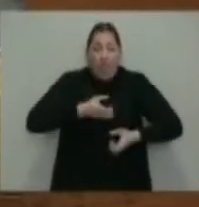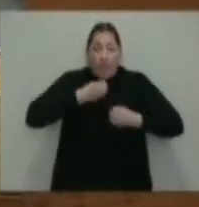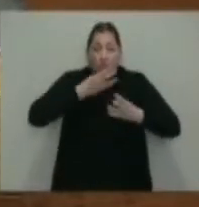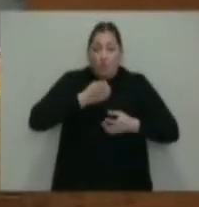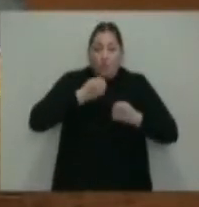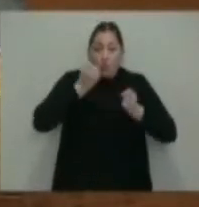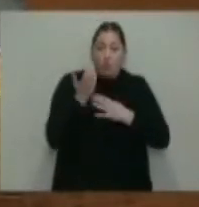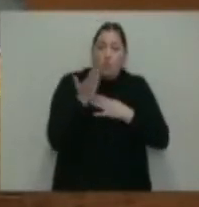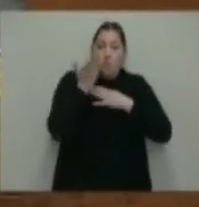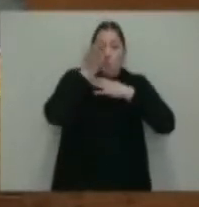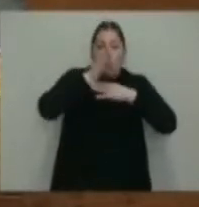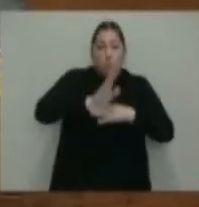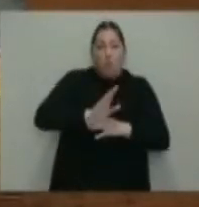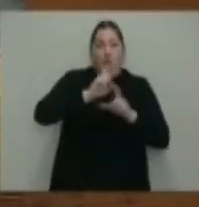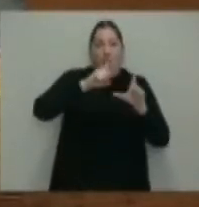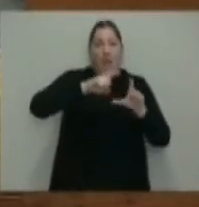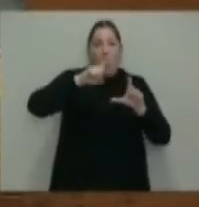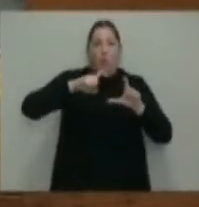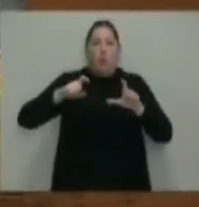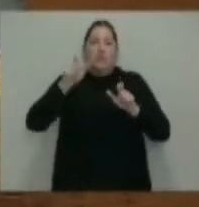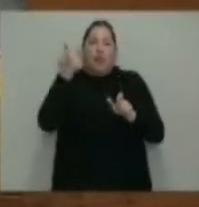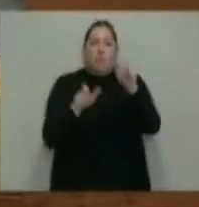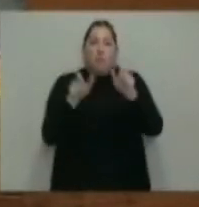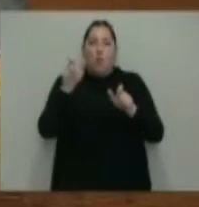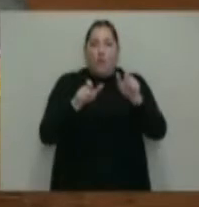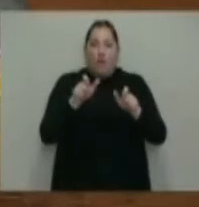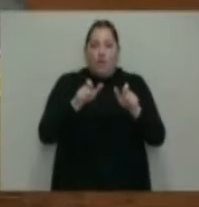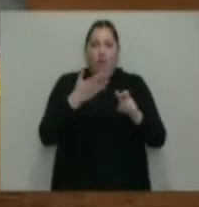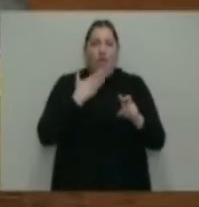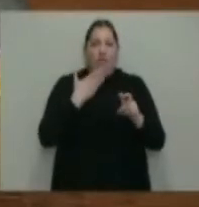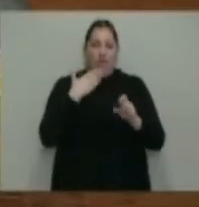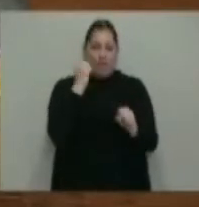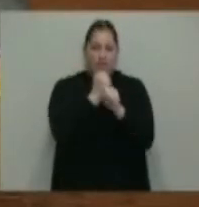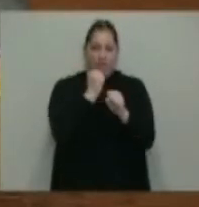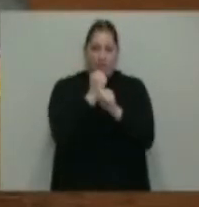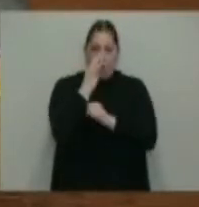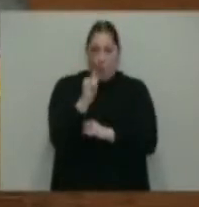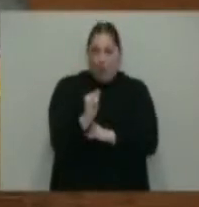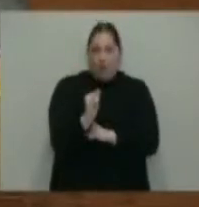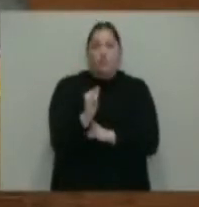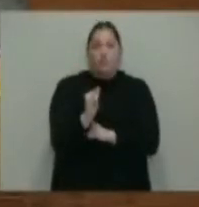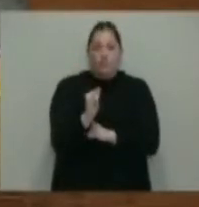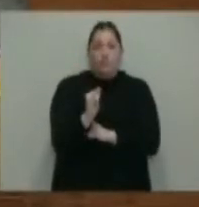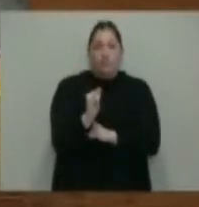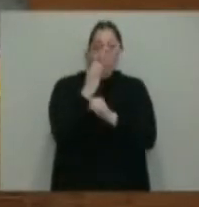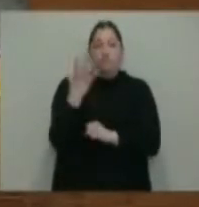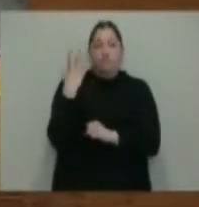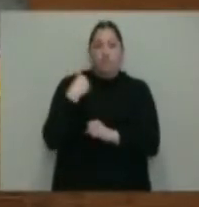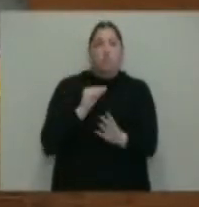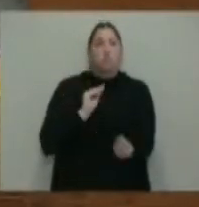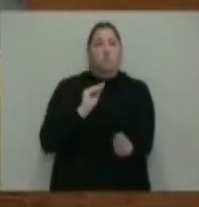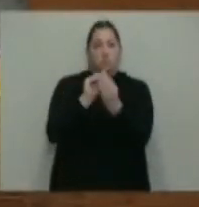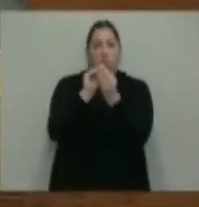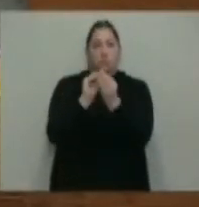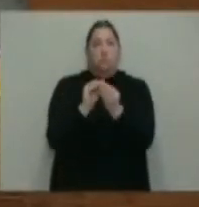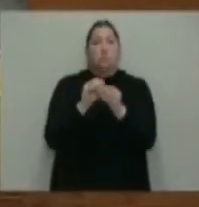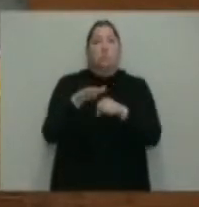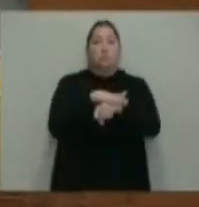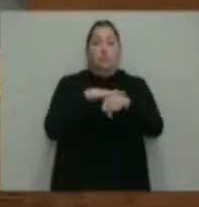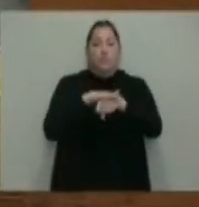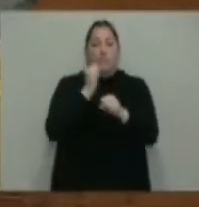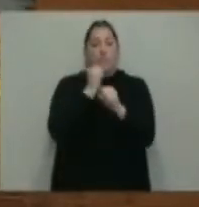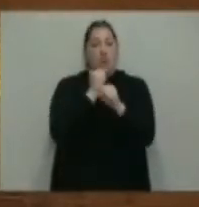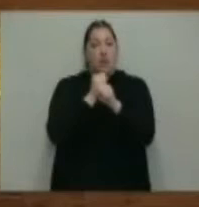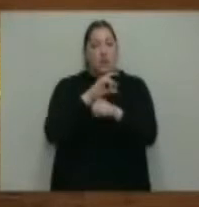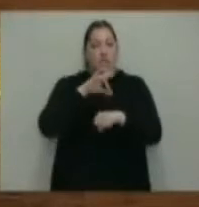activa. Unos datos que coinciden básicamente con los que ha publicado también el Ministerio de Empleo y Seguridad